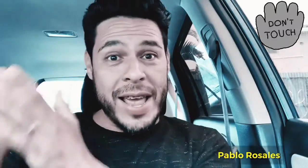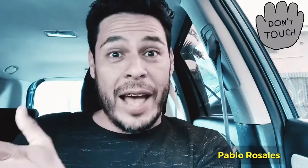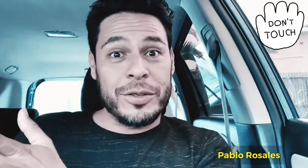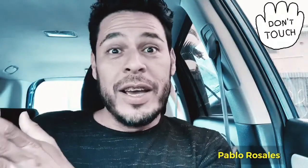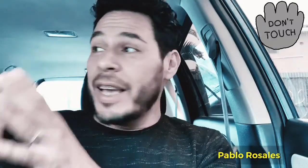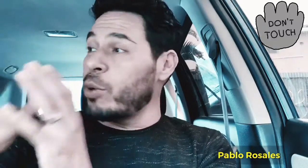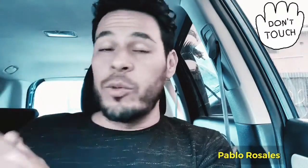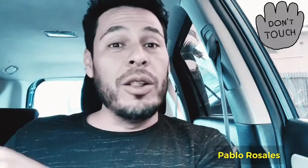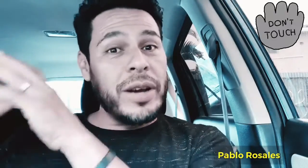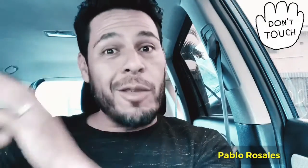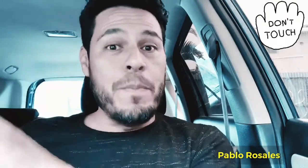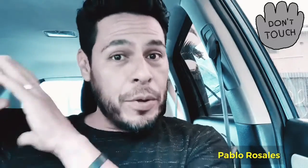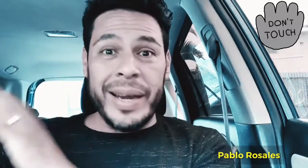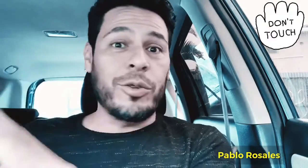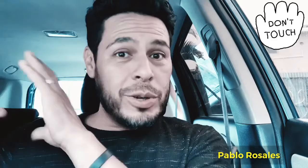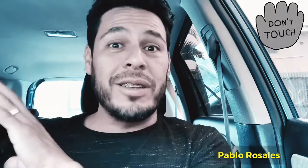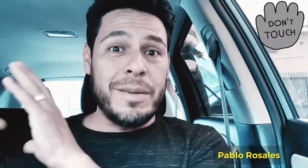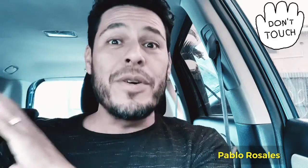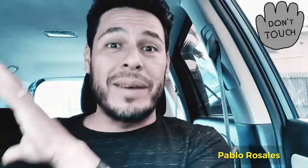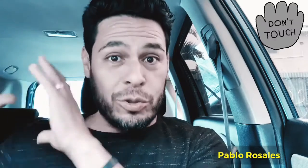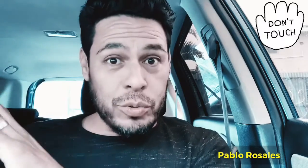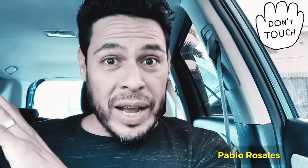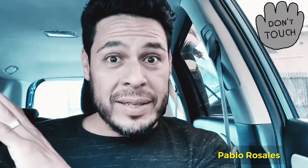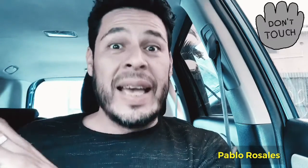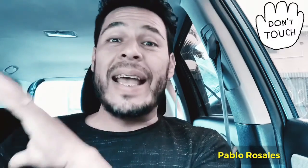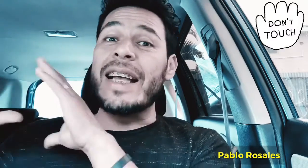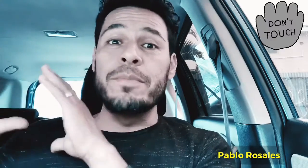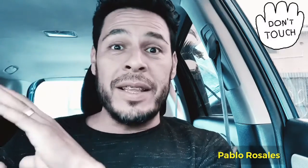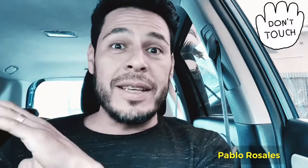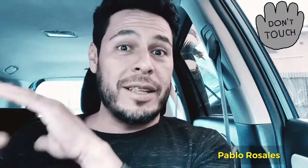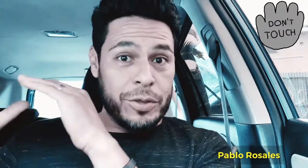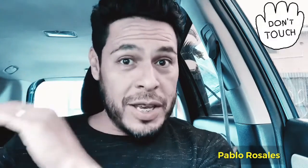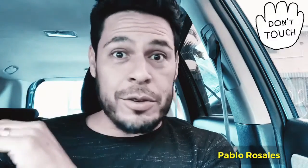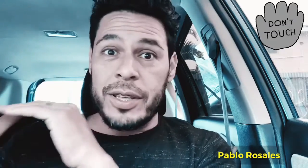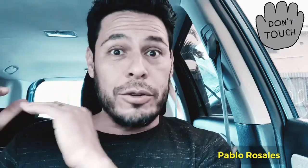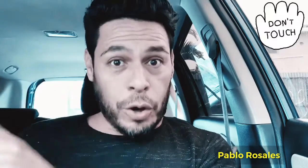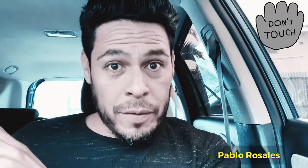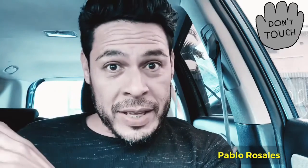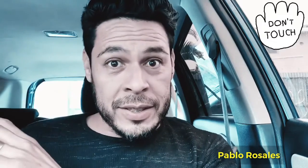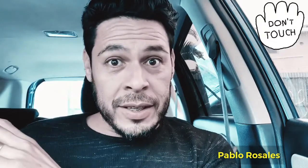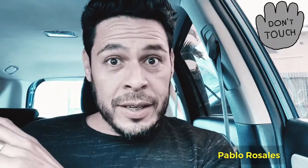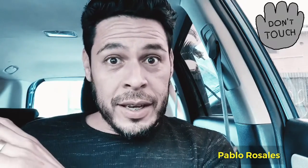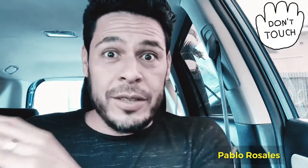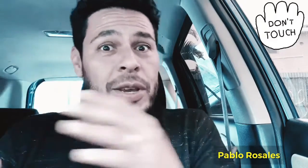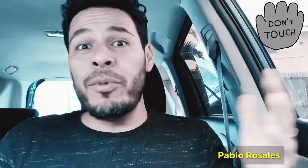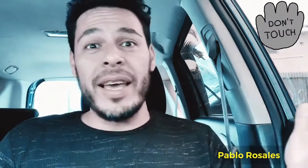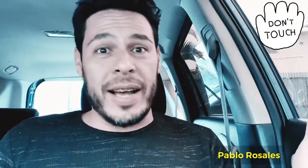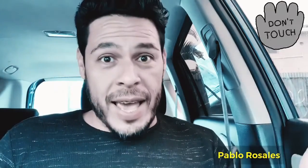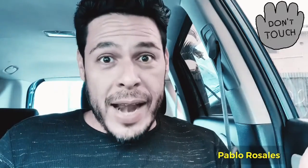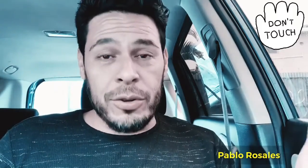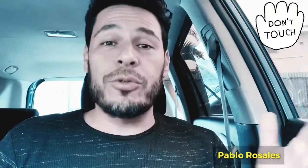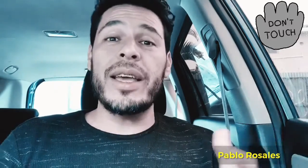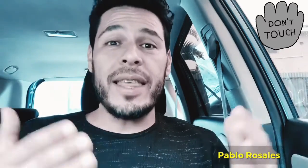quedado callados, es cuando han logrado imponer todo este tipo de basuras en las mentes de los niños y de los jóvenes. Esto ya no